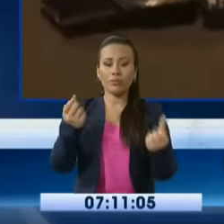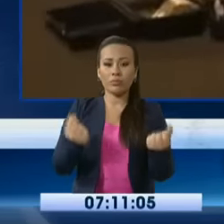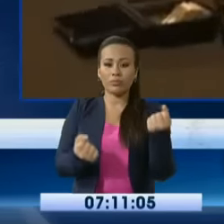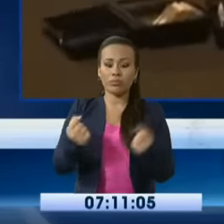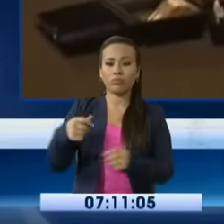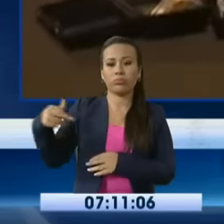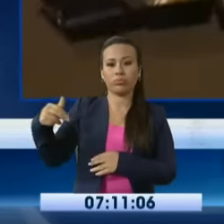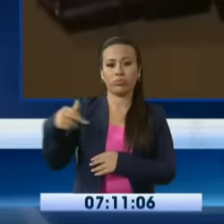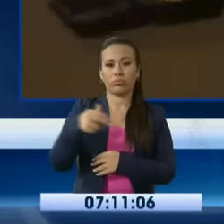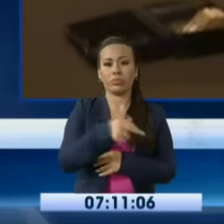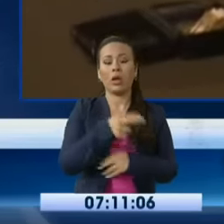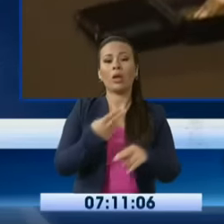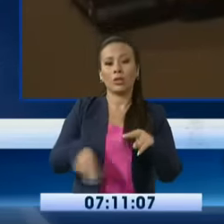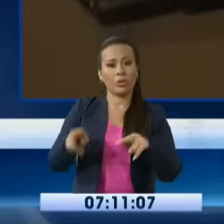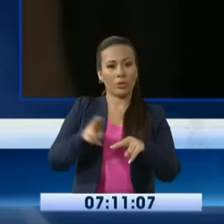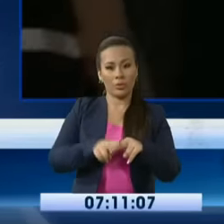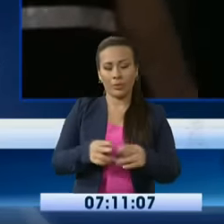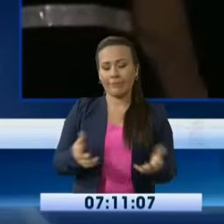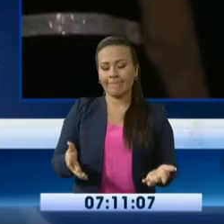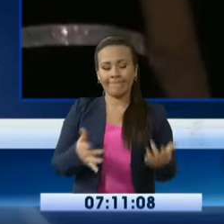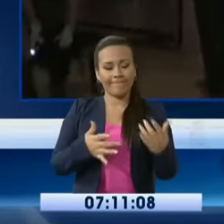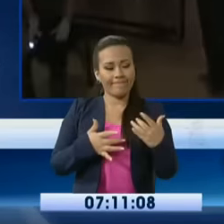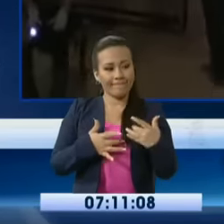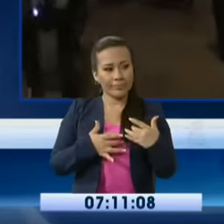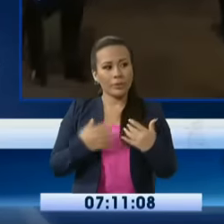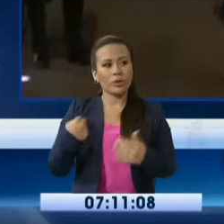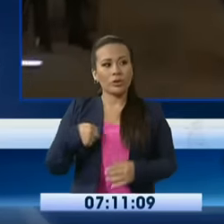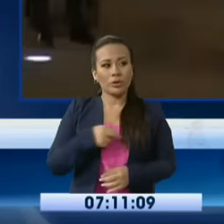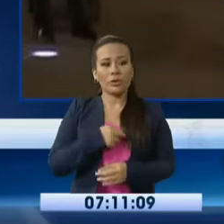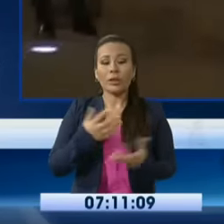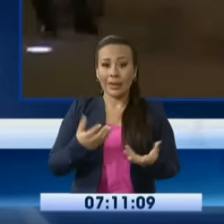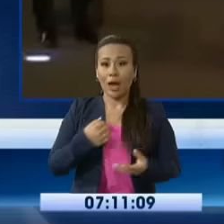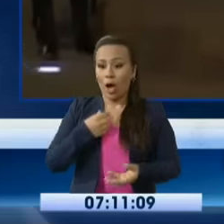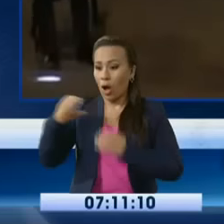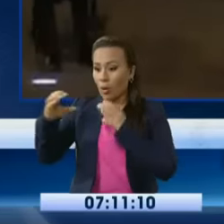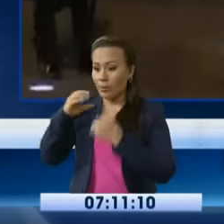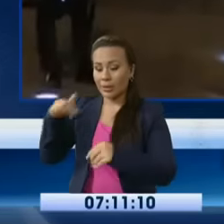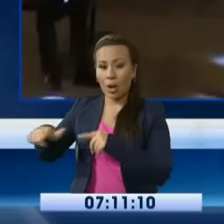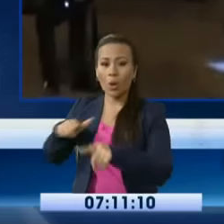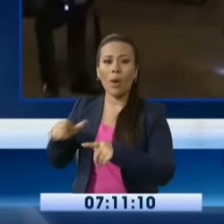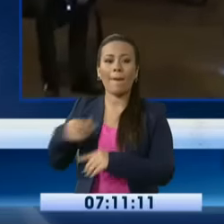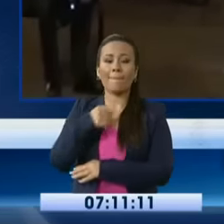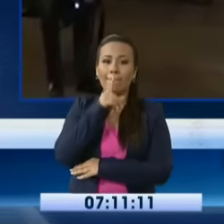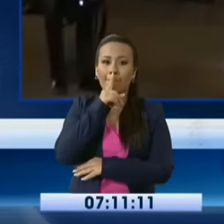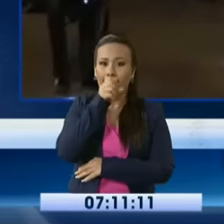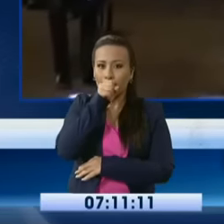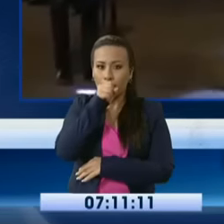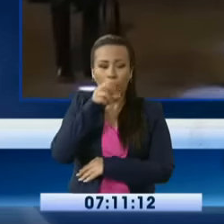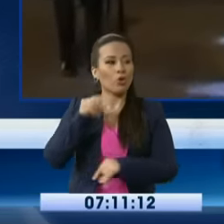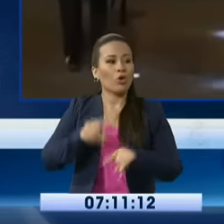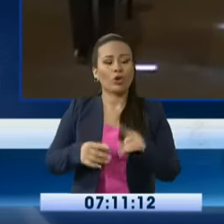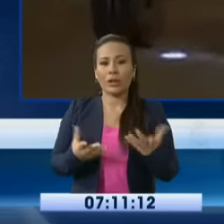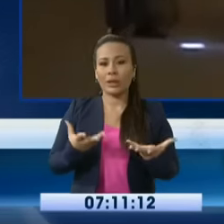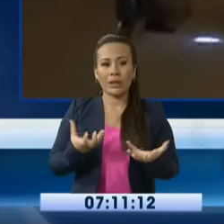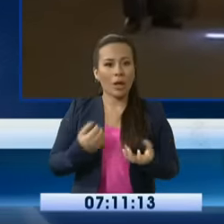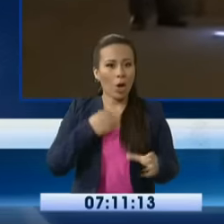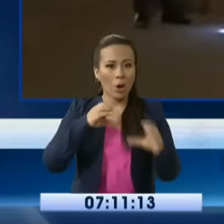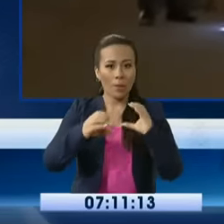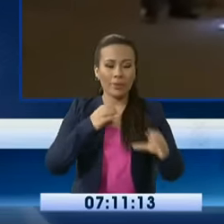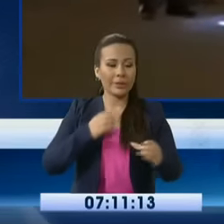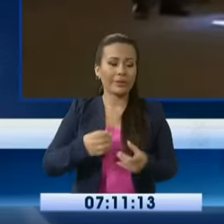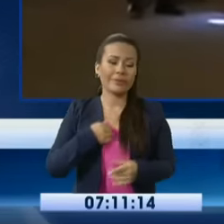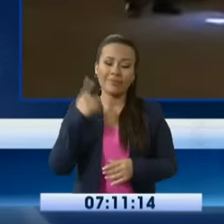los vehículos. Lamentablemente pues queríamos conversar con las personas de este lugar, pero hay un silencio sepulcral. En verdad, pues en las horas